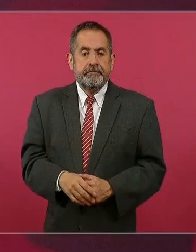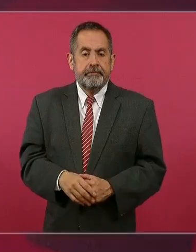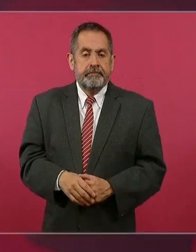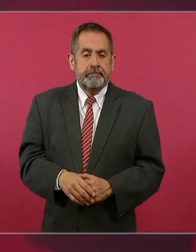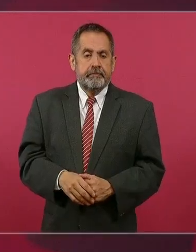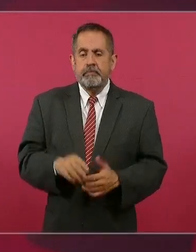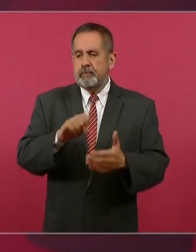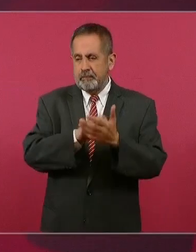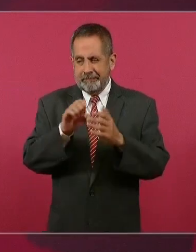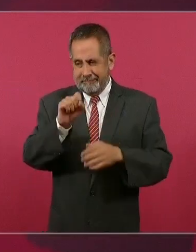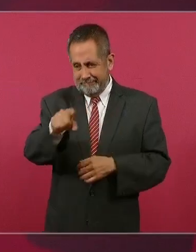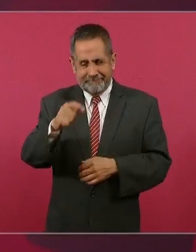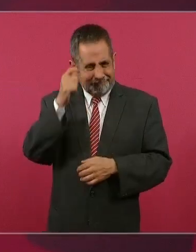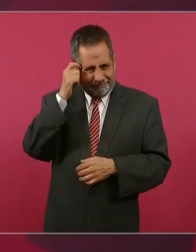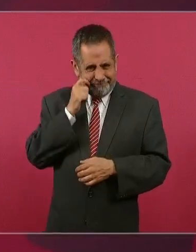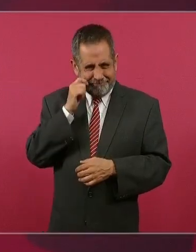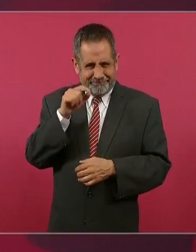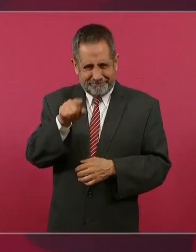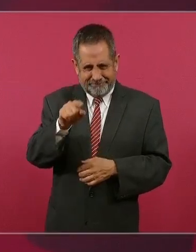Por ejemplo, en Guerrero,